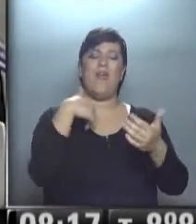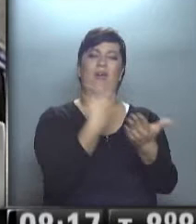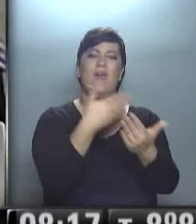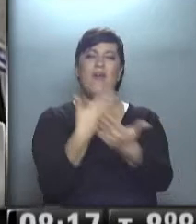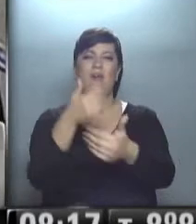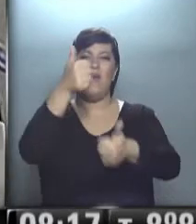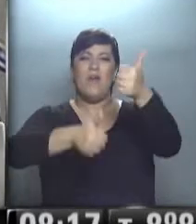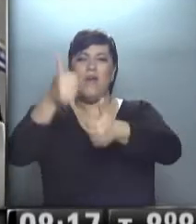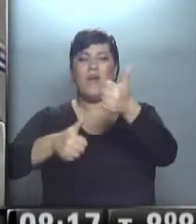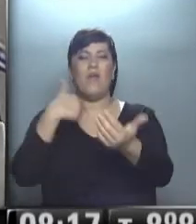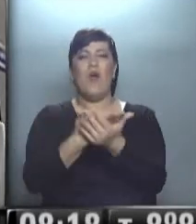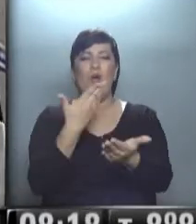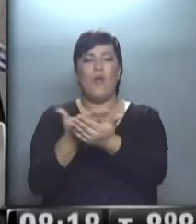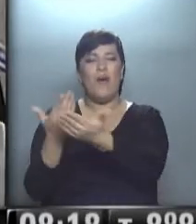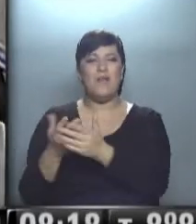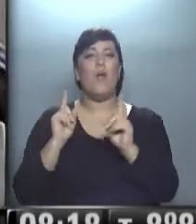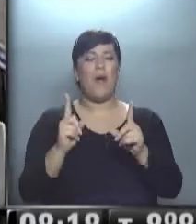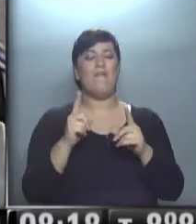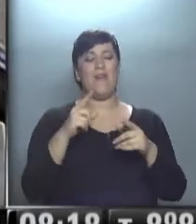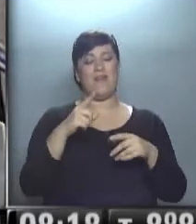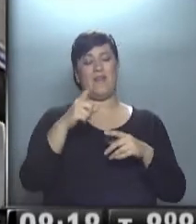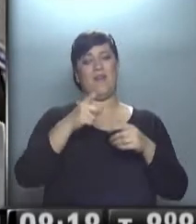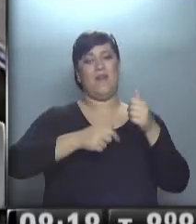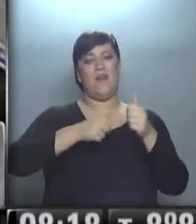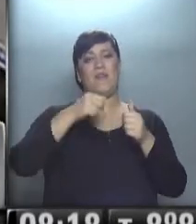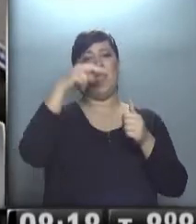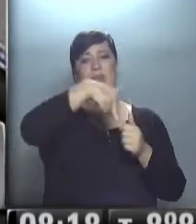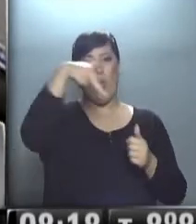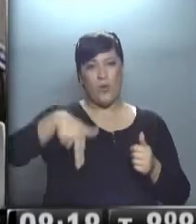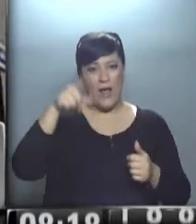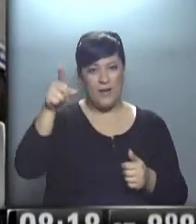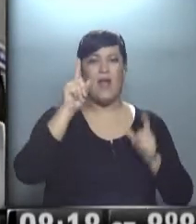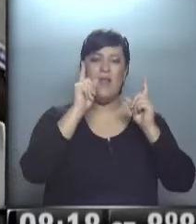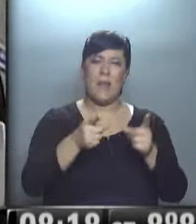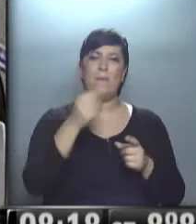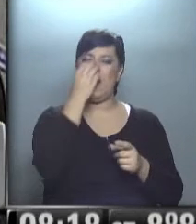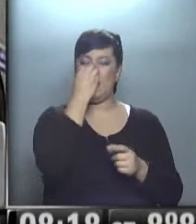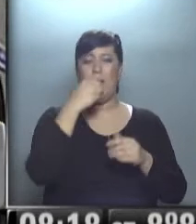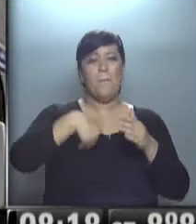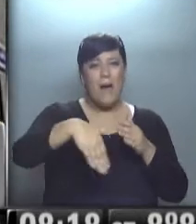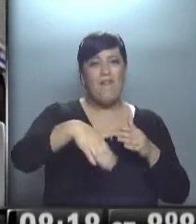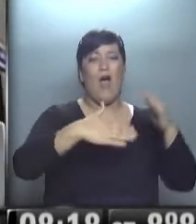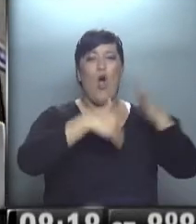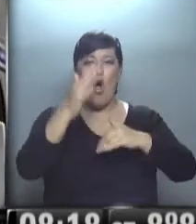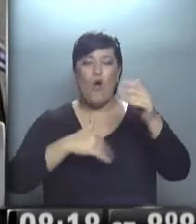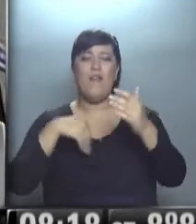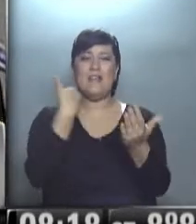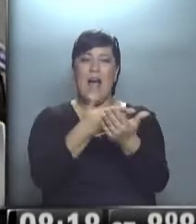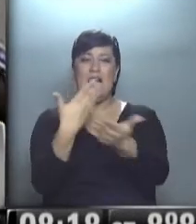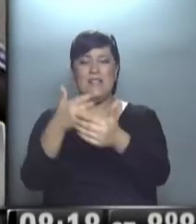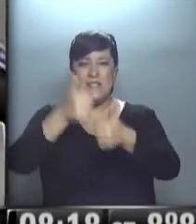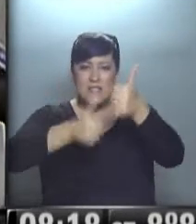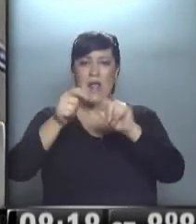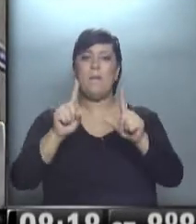la obra de chihuidos en neuquén y a su vez 10 obras a licitar que forman parte de esta